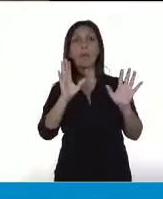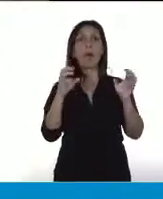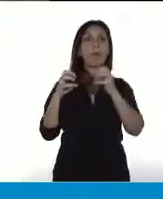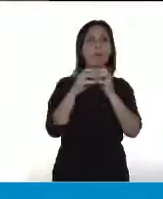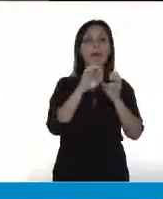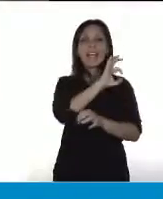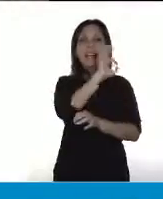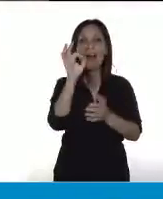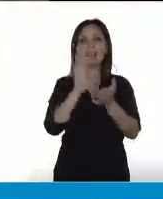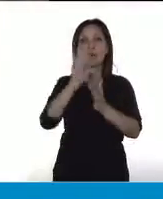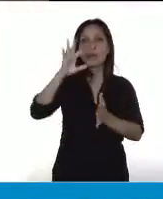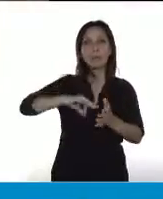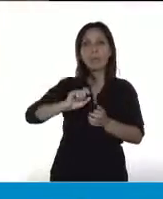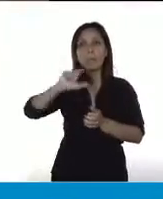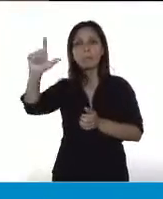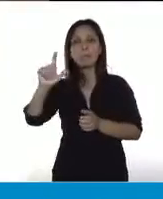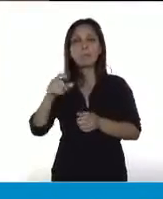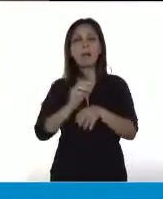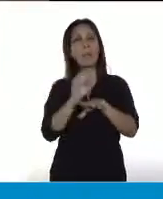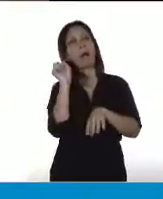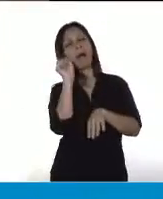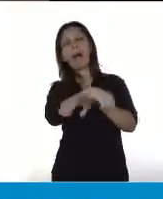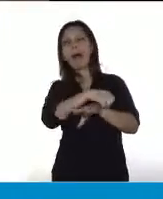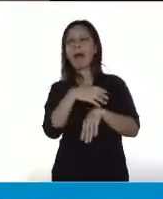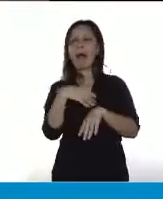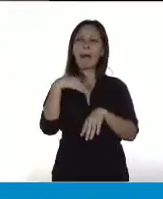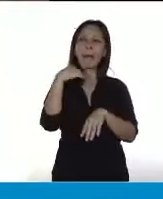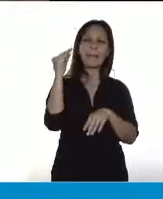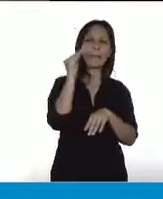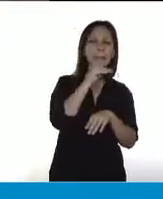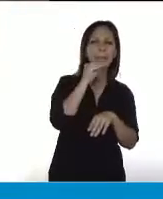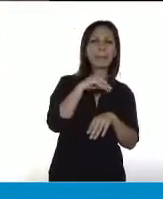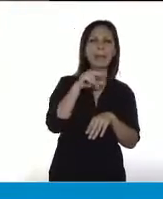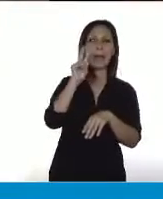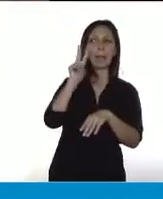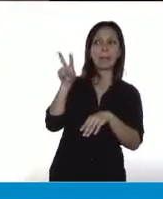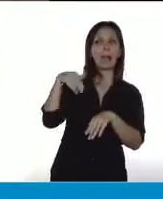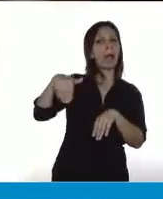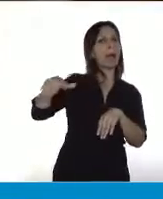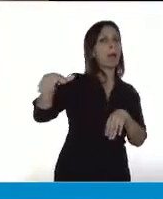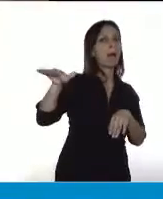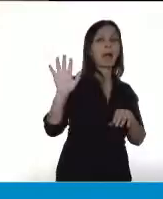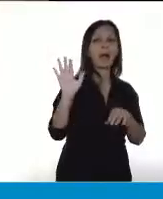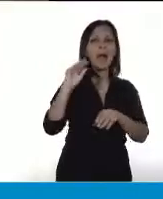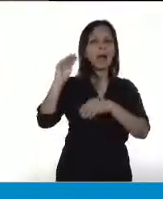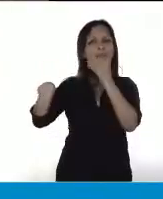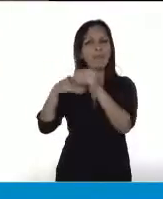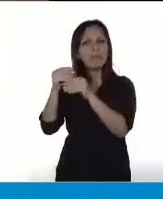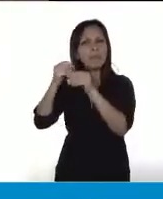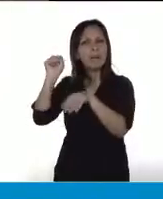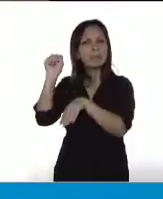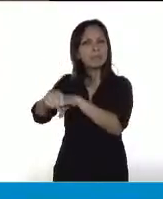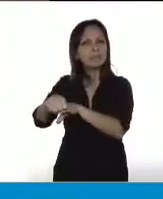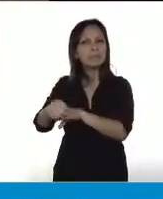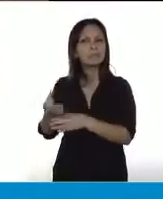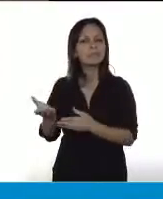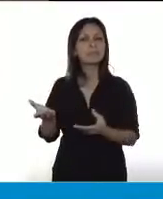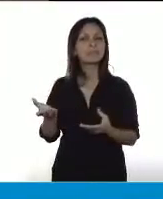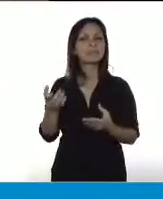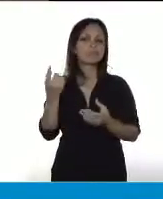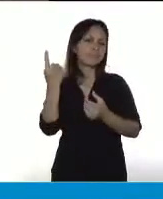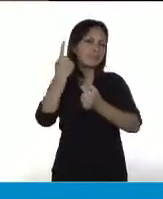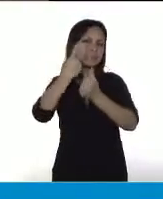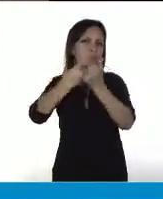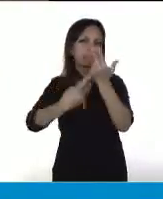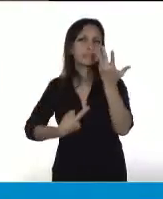despidos, suspensiones, miraron para otro lado cuando se desalojaba sangre y fuego a familias que nada tienen, entre otras cuestiones